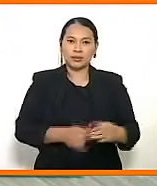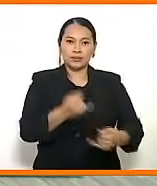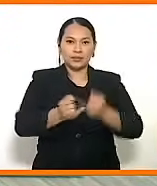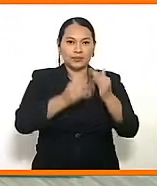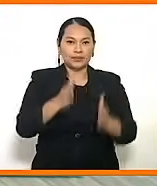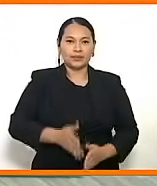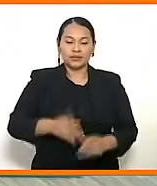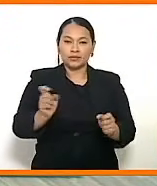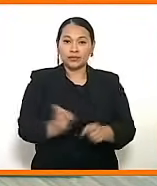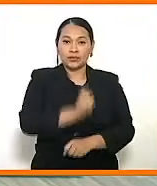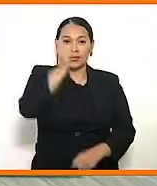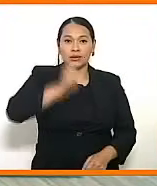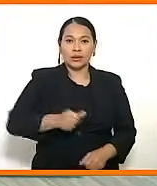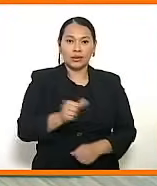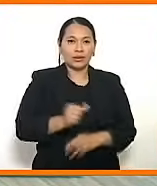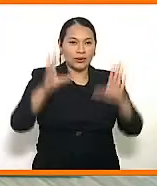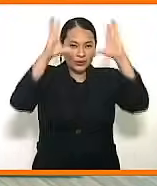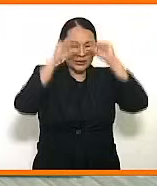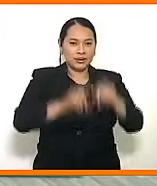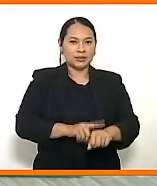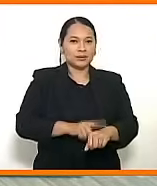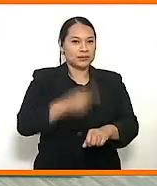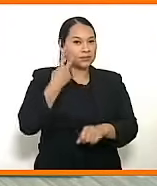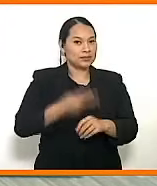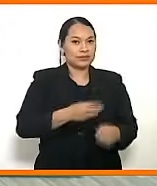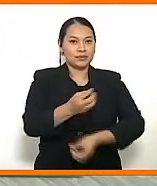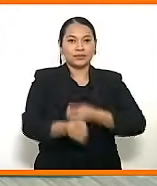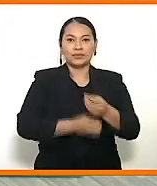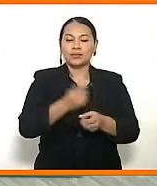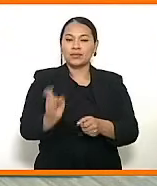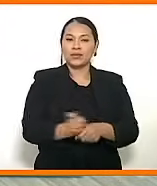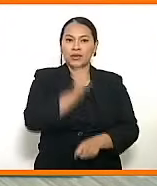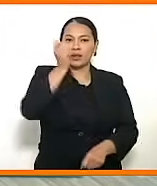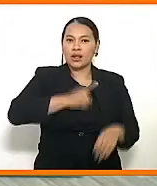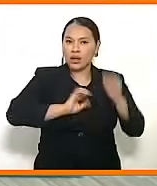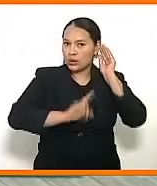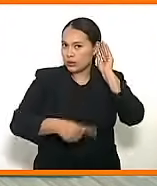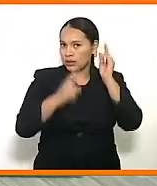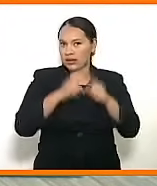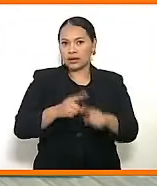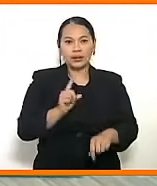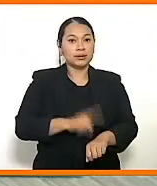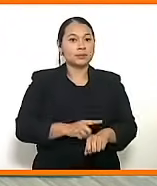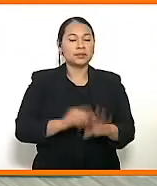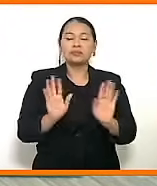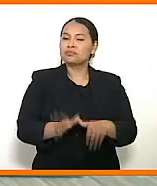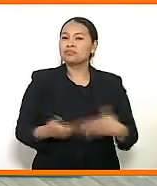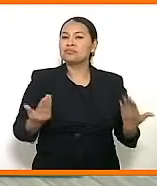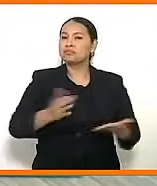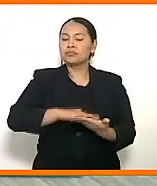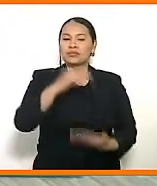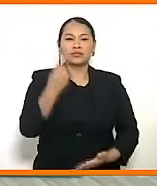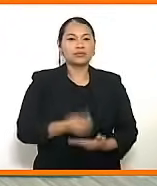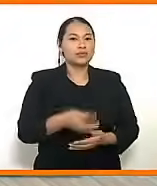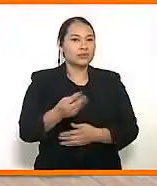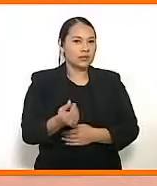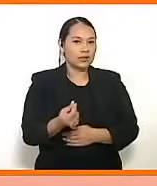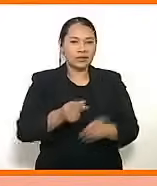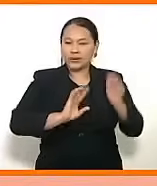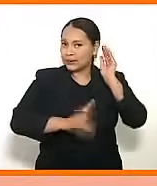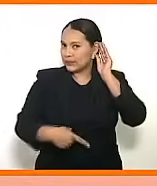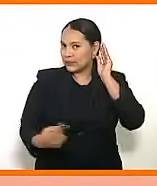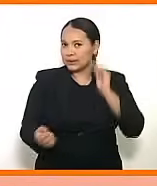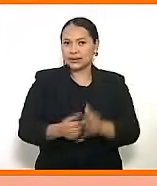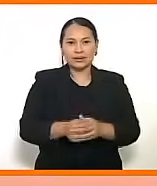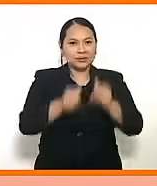ganadores para esta noche porque conoceremos la esfera ganadora en Multi-X y saber por cuánto se multiplica tu premio para diaria. Atentos porque la esfera